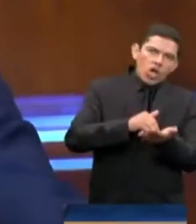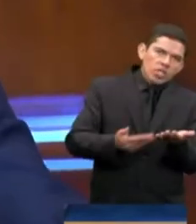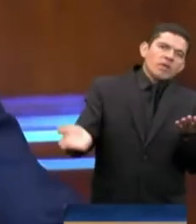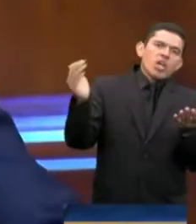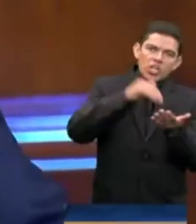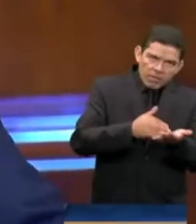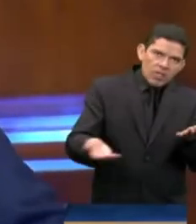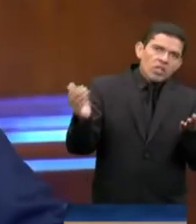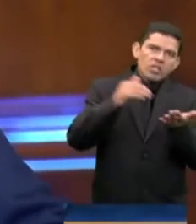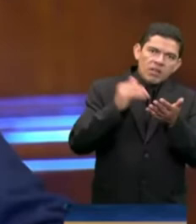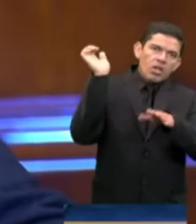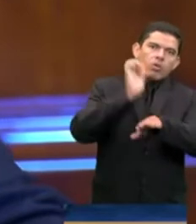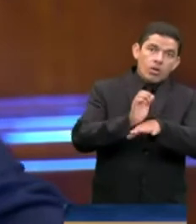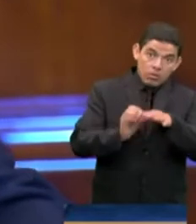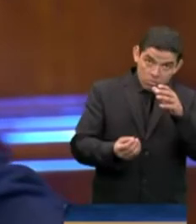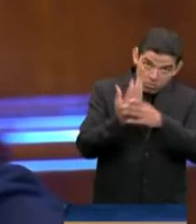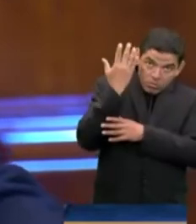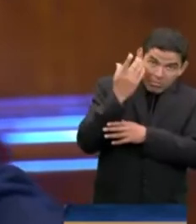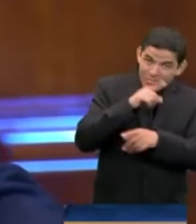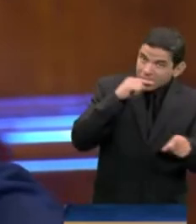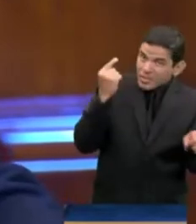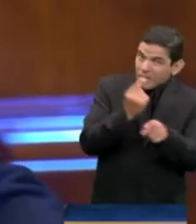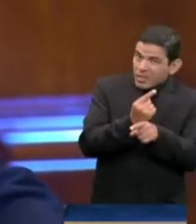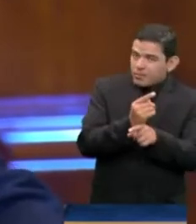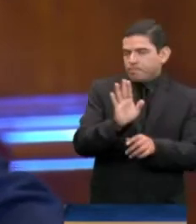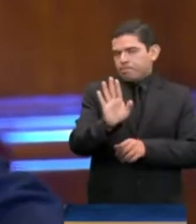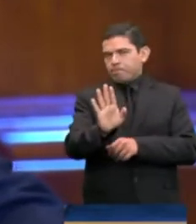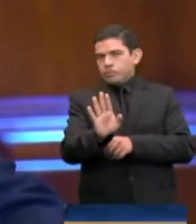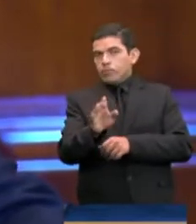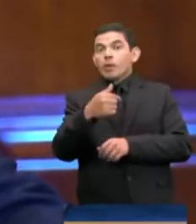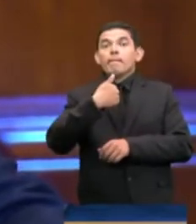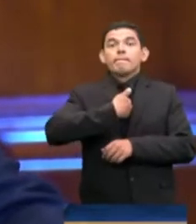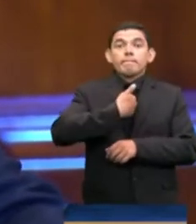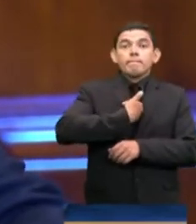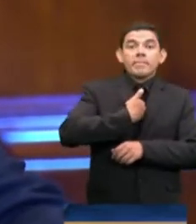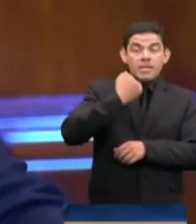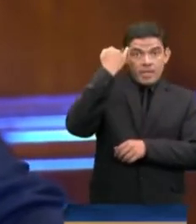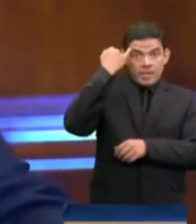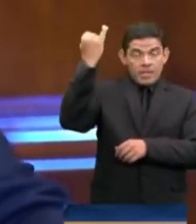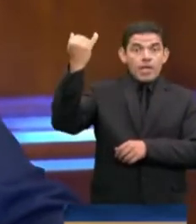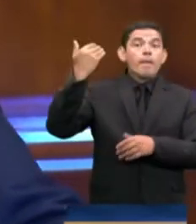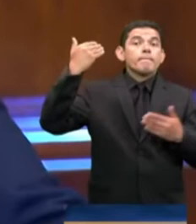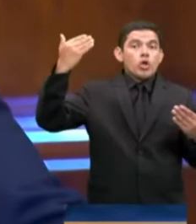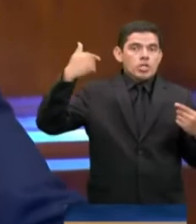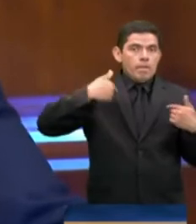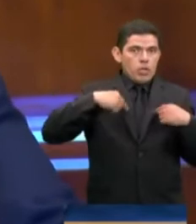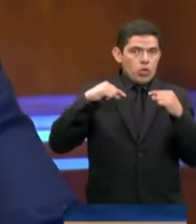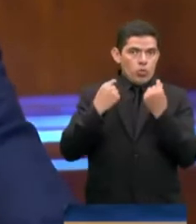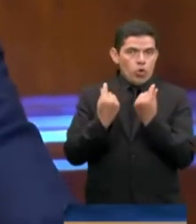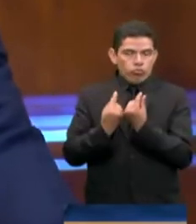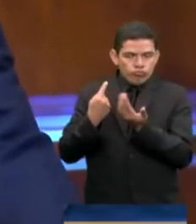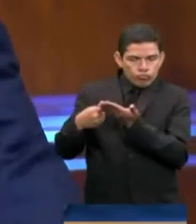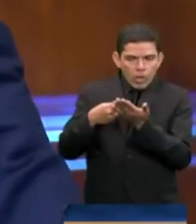país. Entiendo que inclusive desde mi propio lado del espectro político